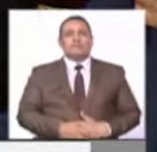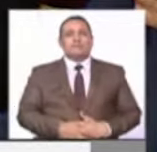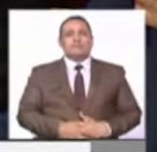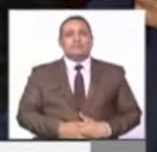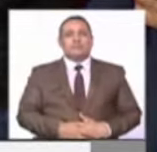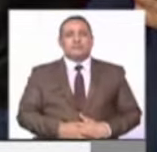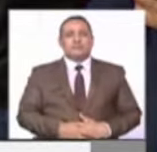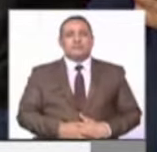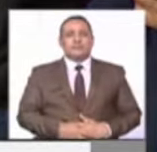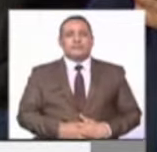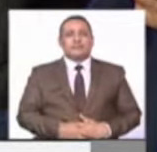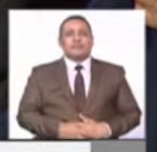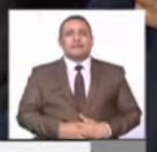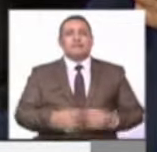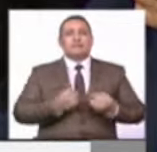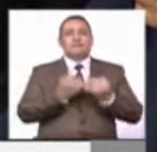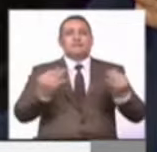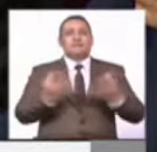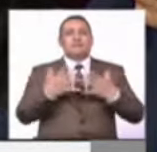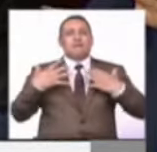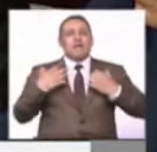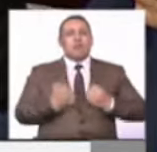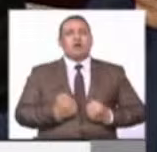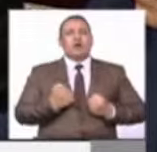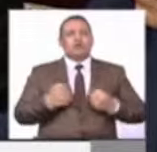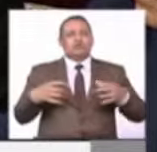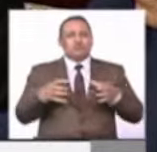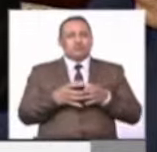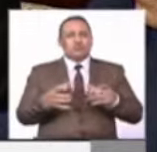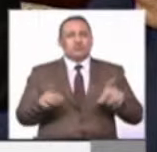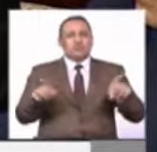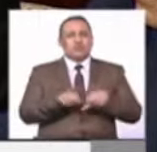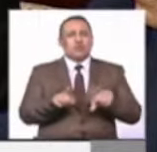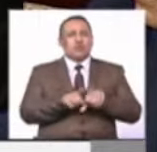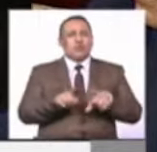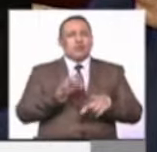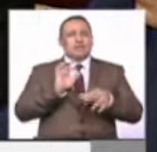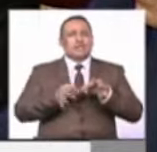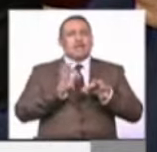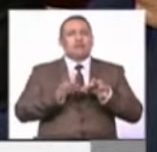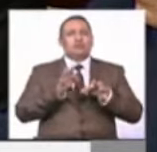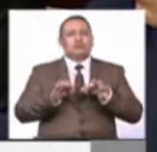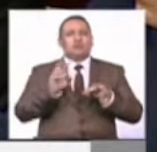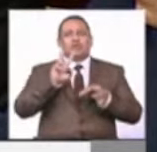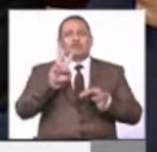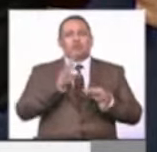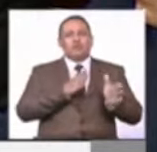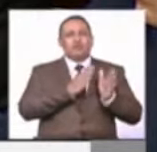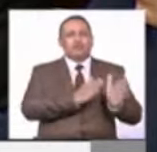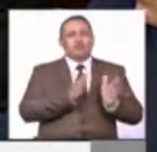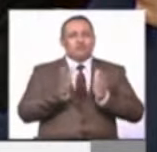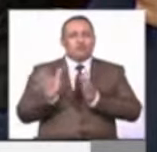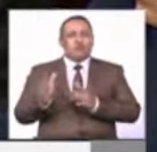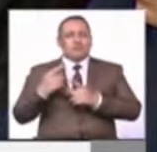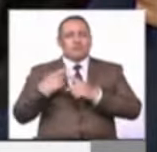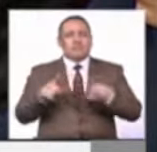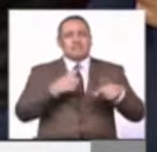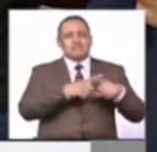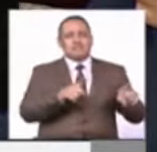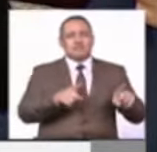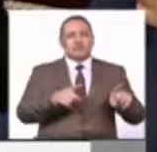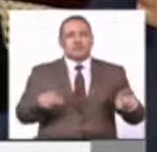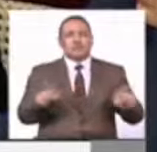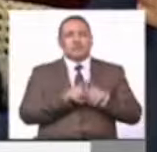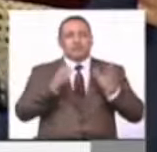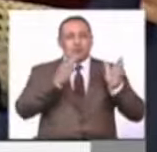recinto los abogados pues somos traductores en en dos sentidos distintos